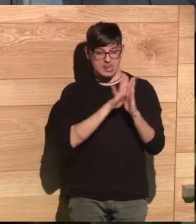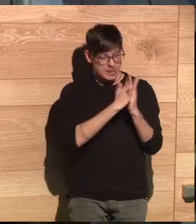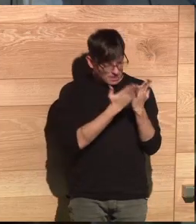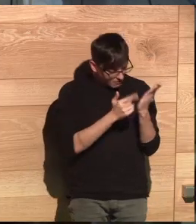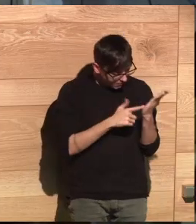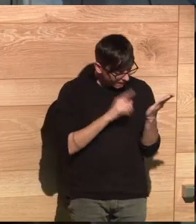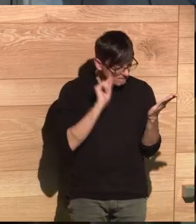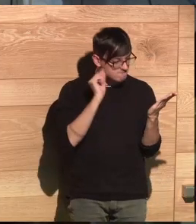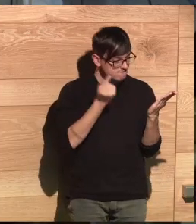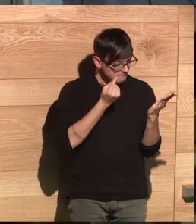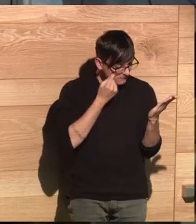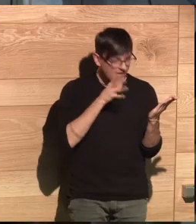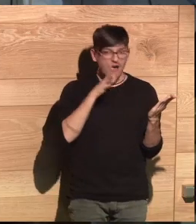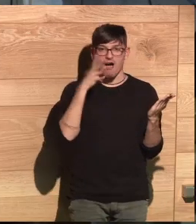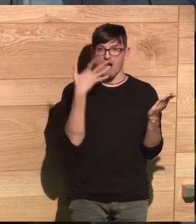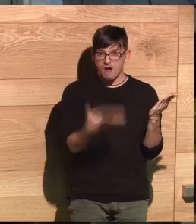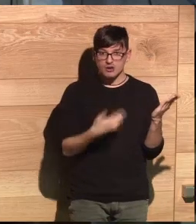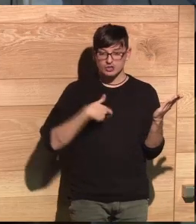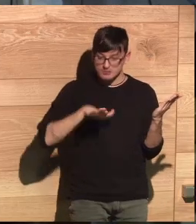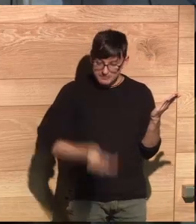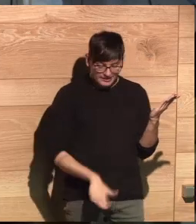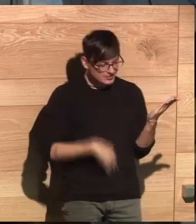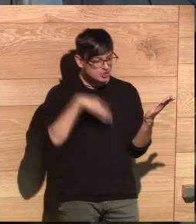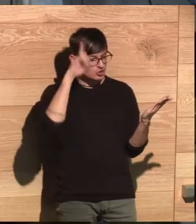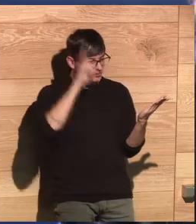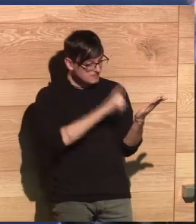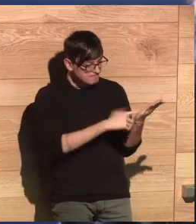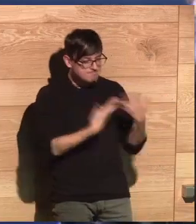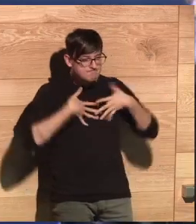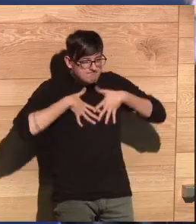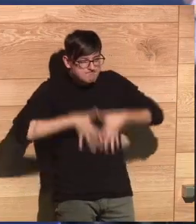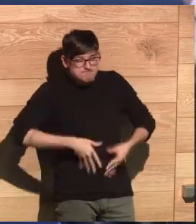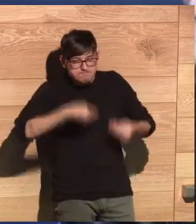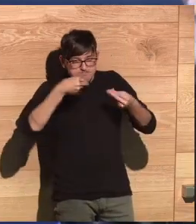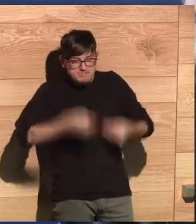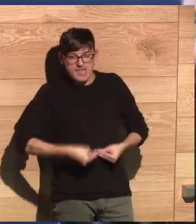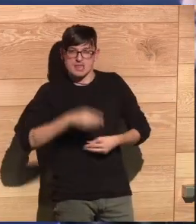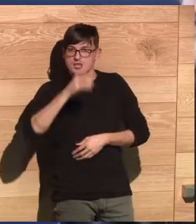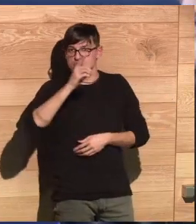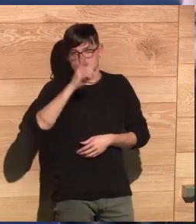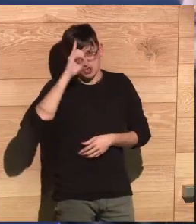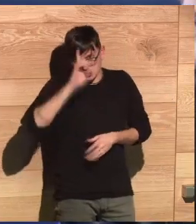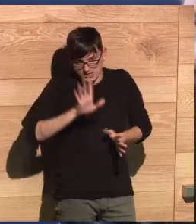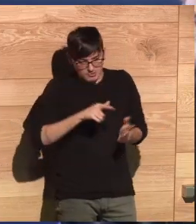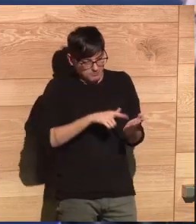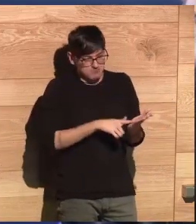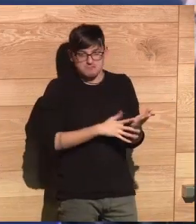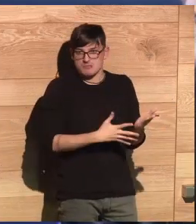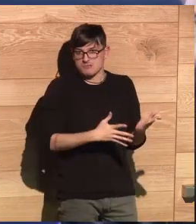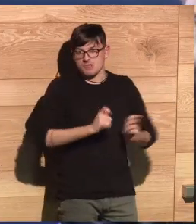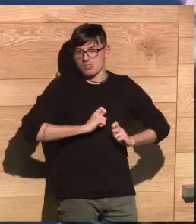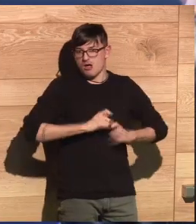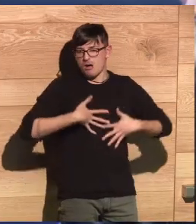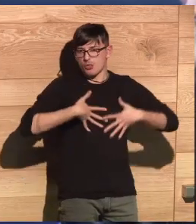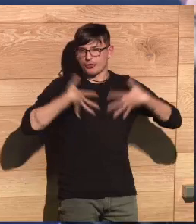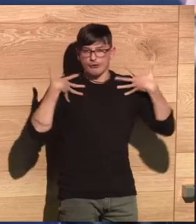libro ahora. No sé si de niña lo hubiese asimilado tan bien como lo asimilé ahora. Me ha emocionado, pero mucho. He llorado